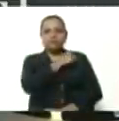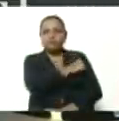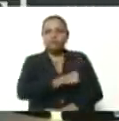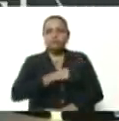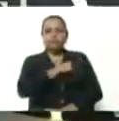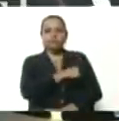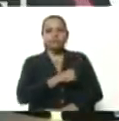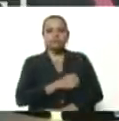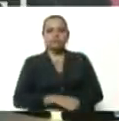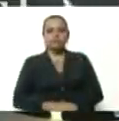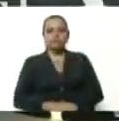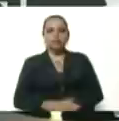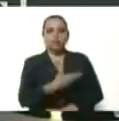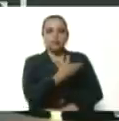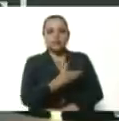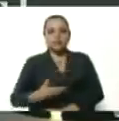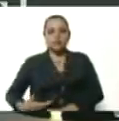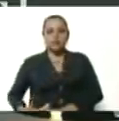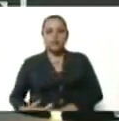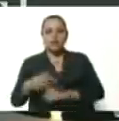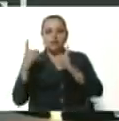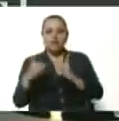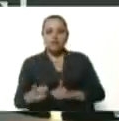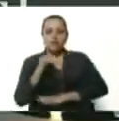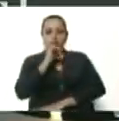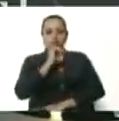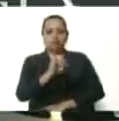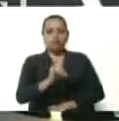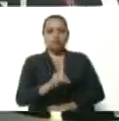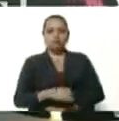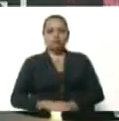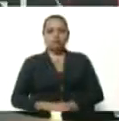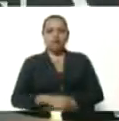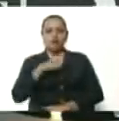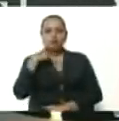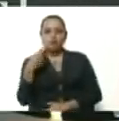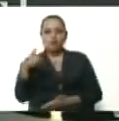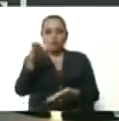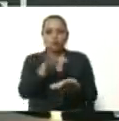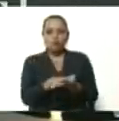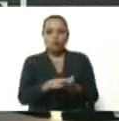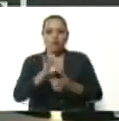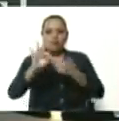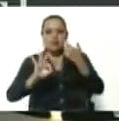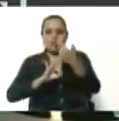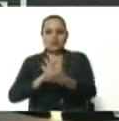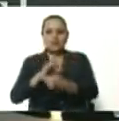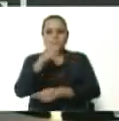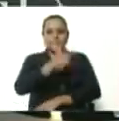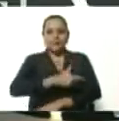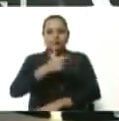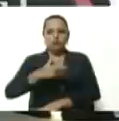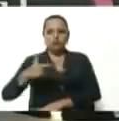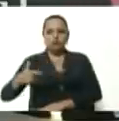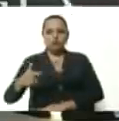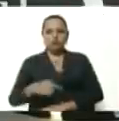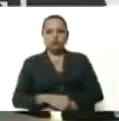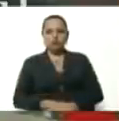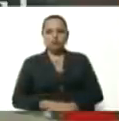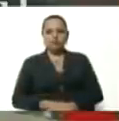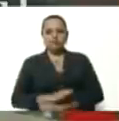Lamentablemente, presidente, debemos informar del fallecimiento de 3 compatriotas.